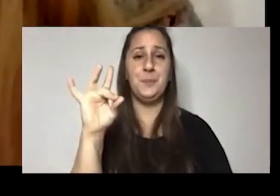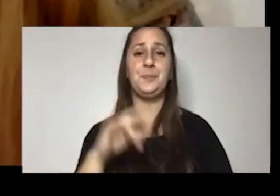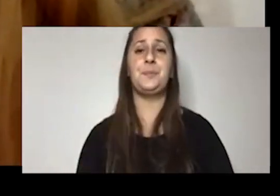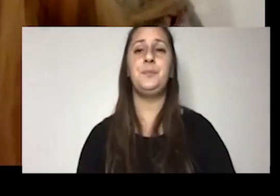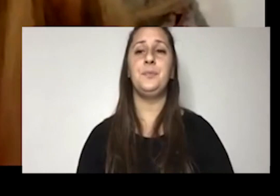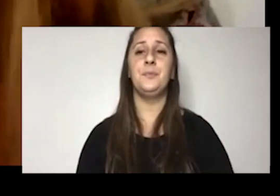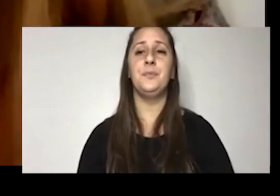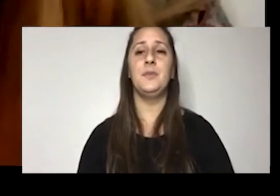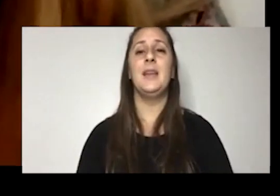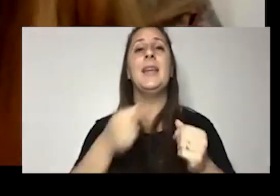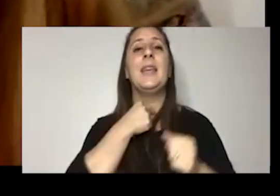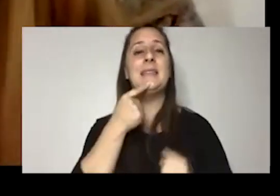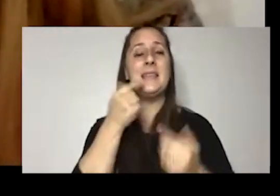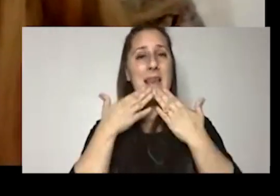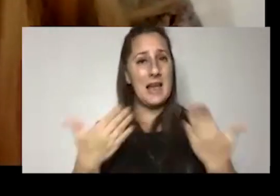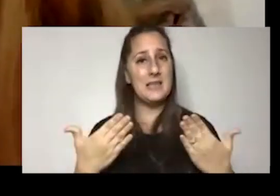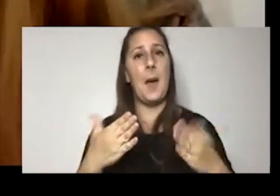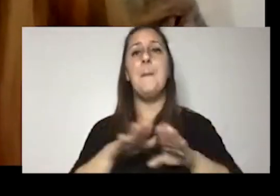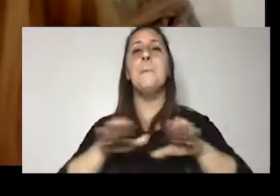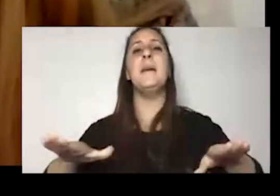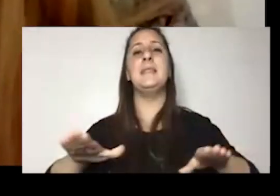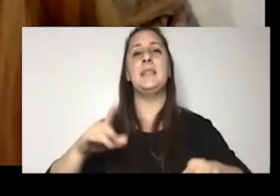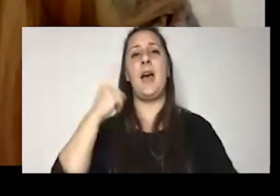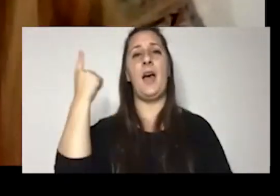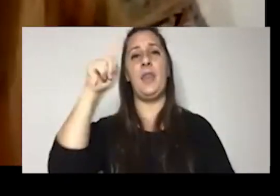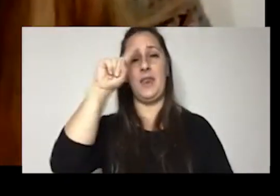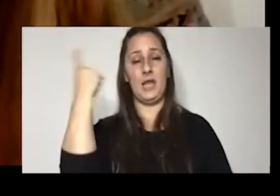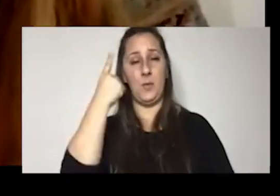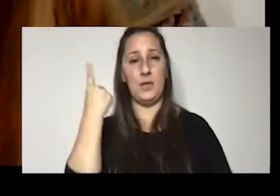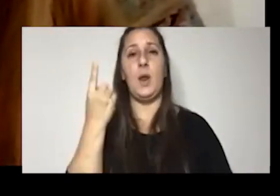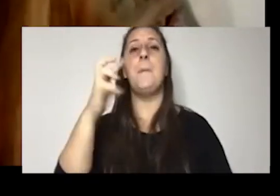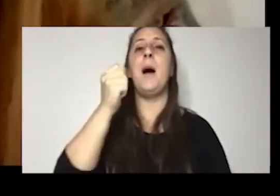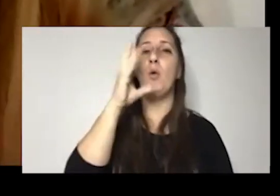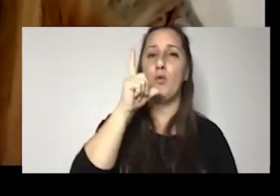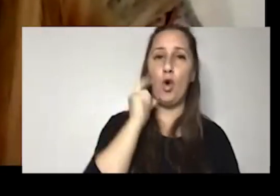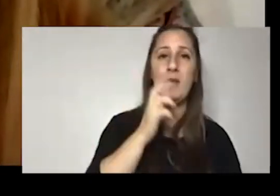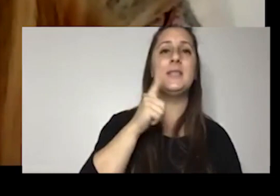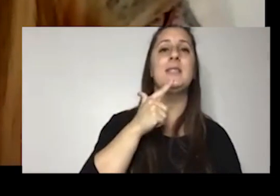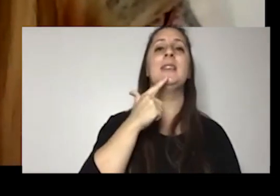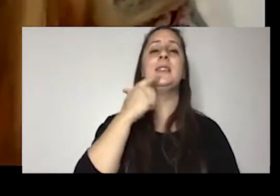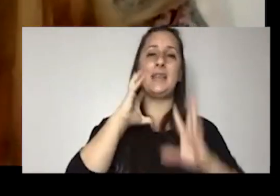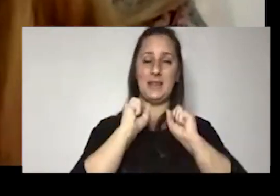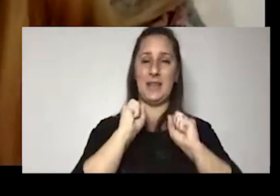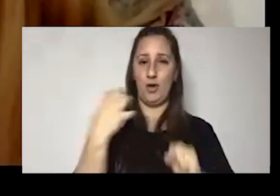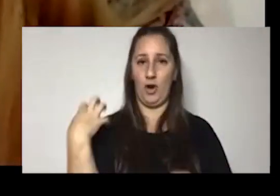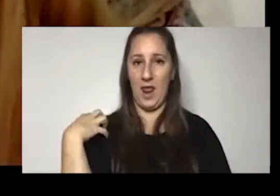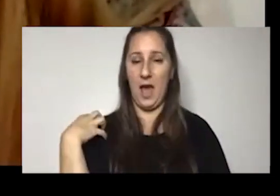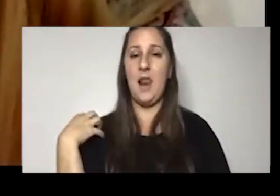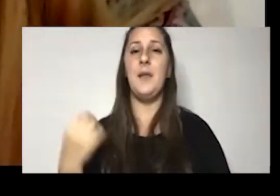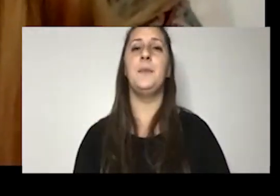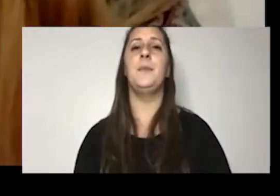agradecer a toda la Mesa Directiva Nacional, a Pablo Flores, Secretario General de Mesa, a Fabián